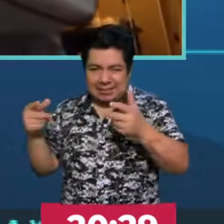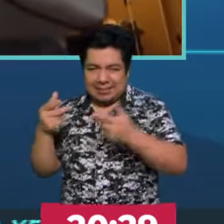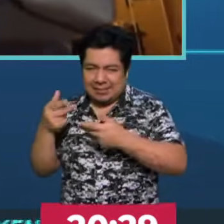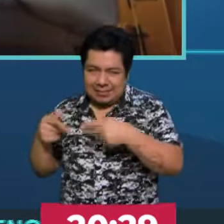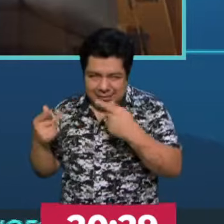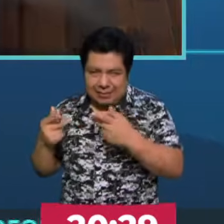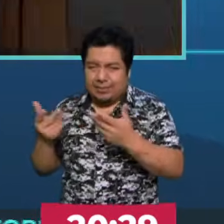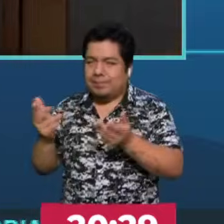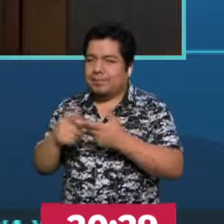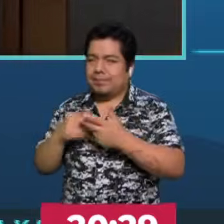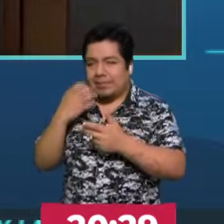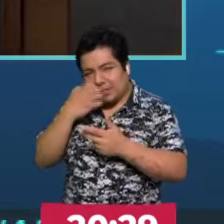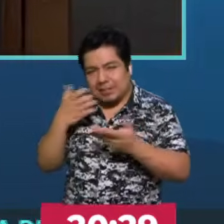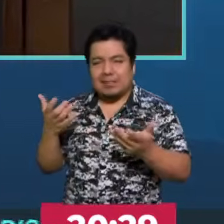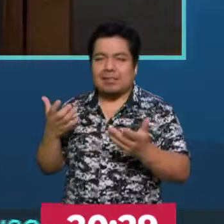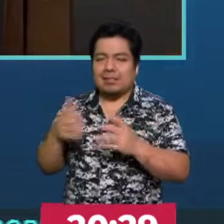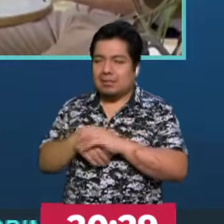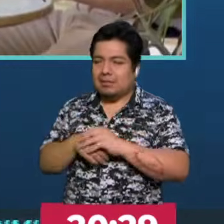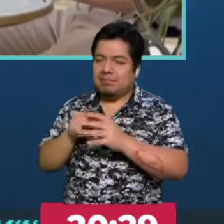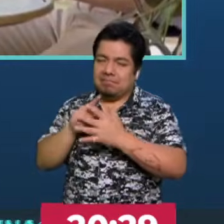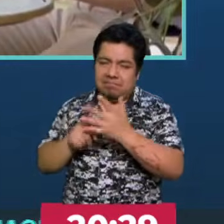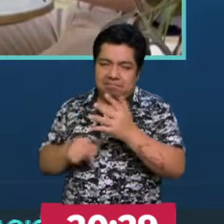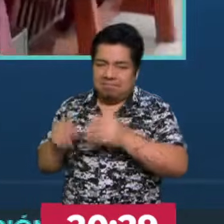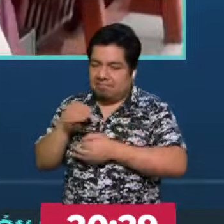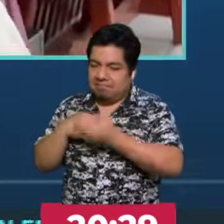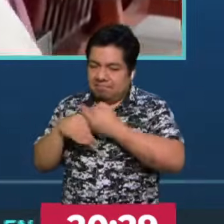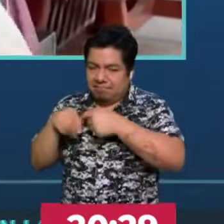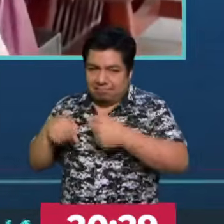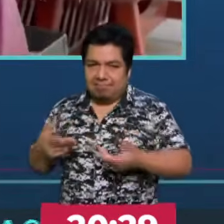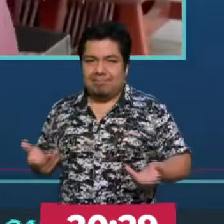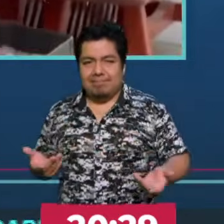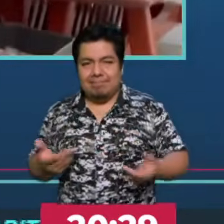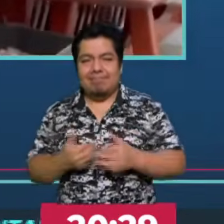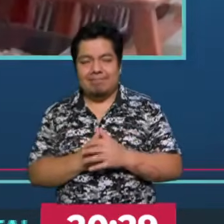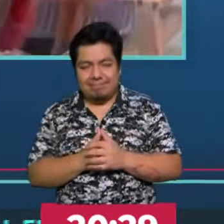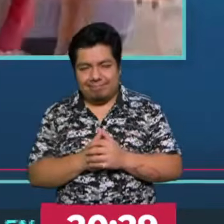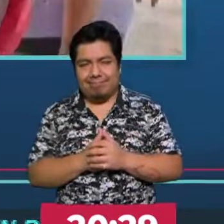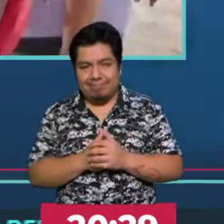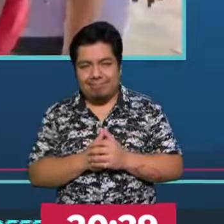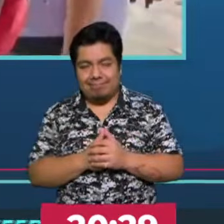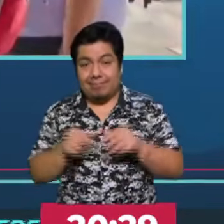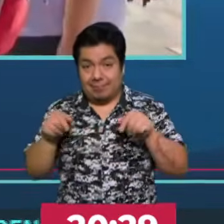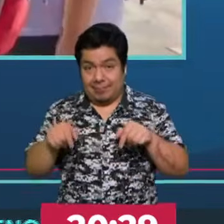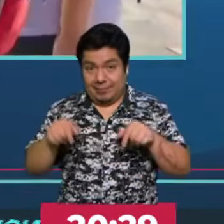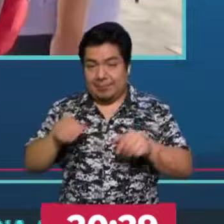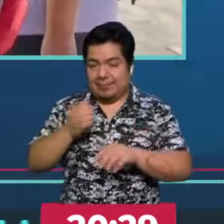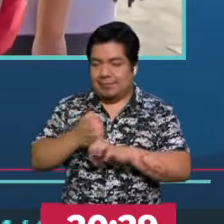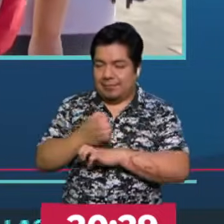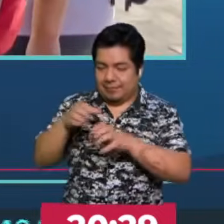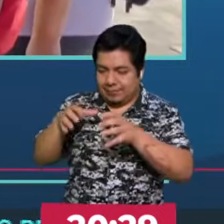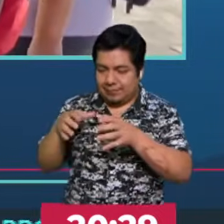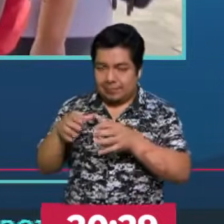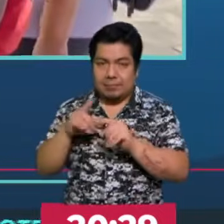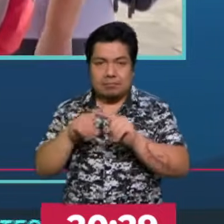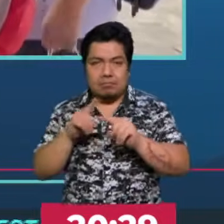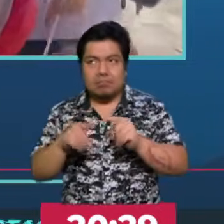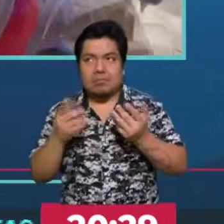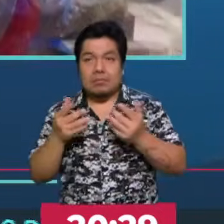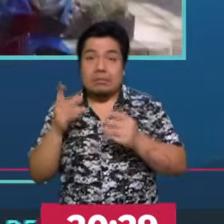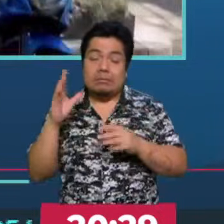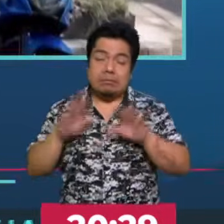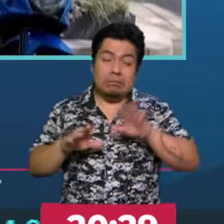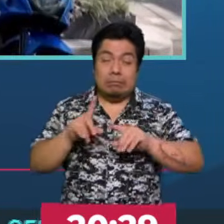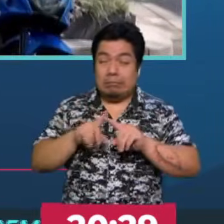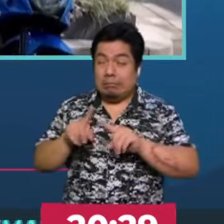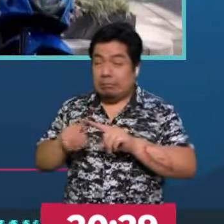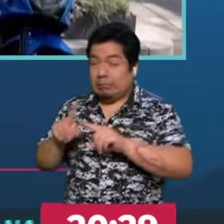un centro educativo, pues de gran relieve en nuestro país. Y por tanto, es una entidad que ha tenido muchos momentos